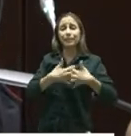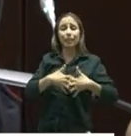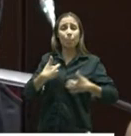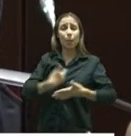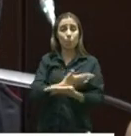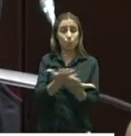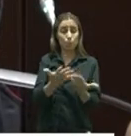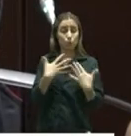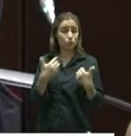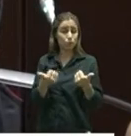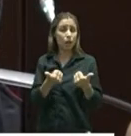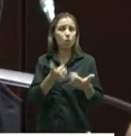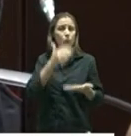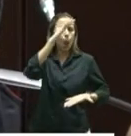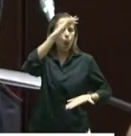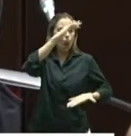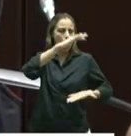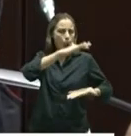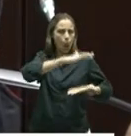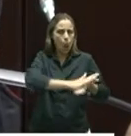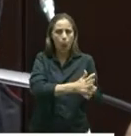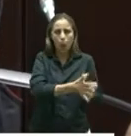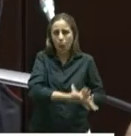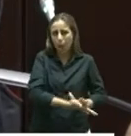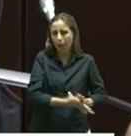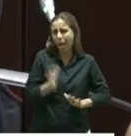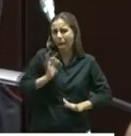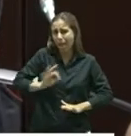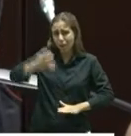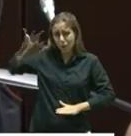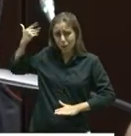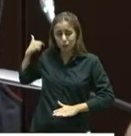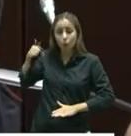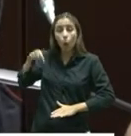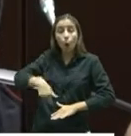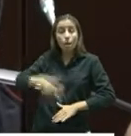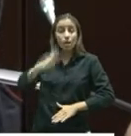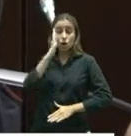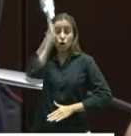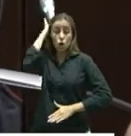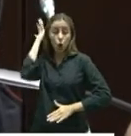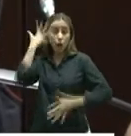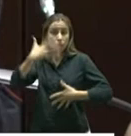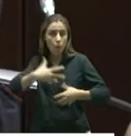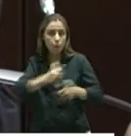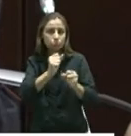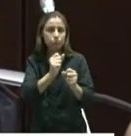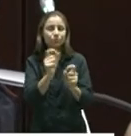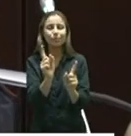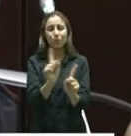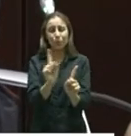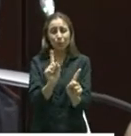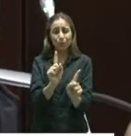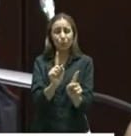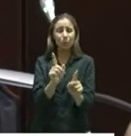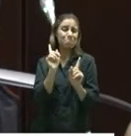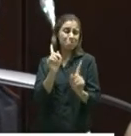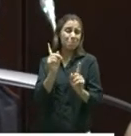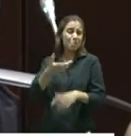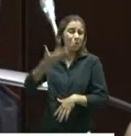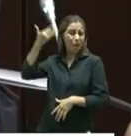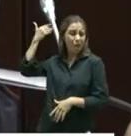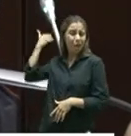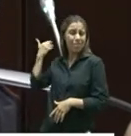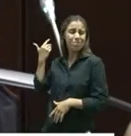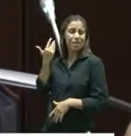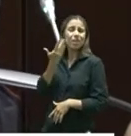Esa es la primer definición y no lo descubrió hoy el gobernador Rolando figuero esto incluso Porque él fue vicegobernador de esta provincia ya en ese periodo